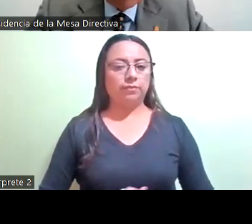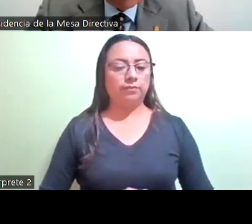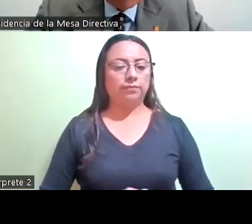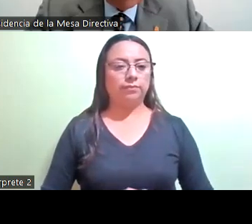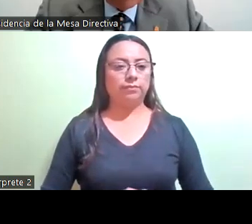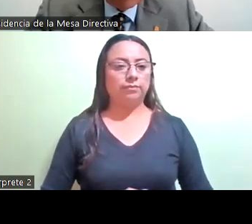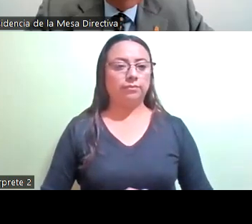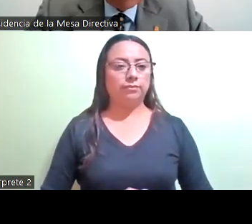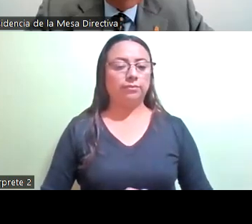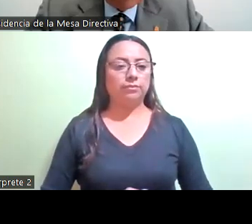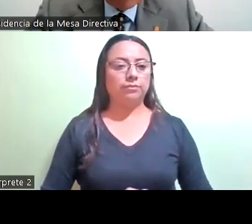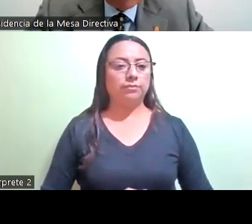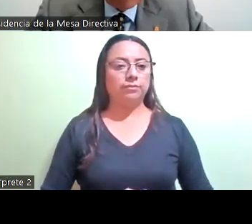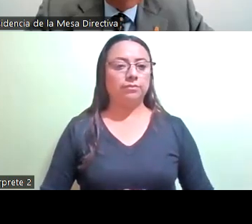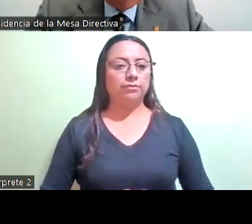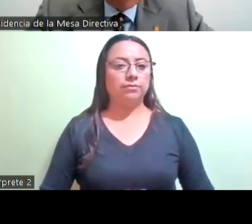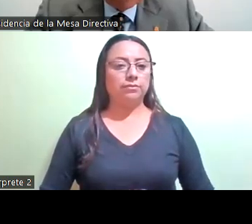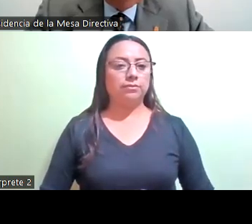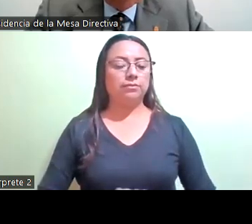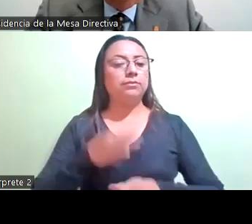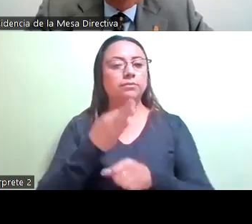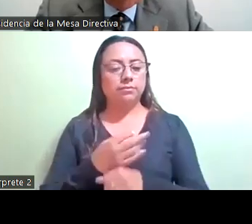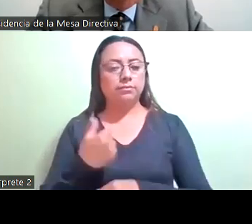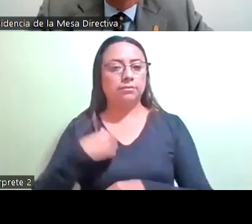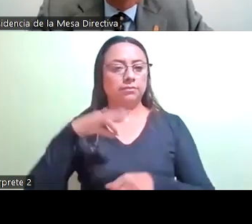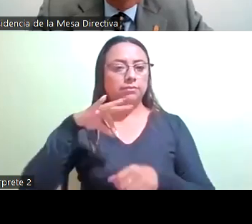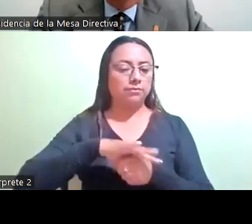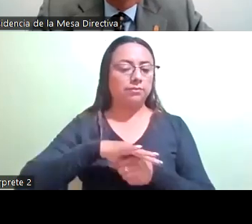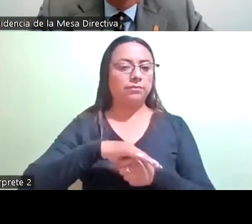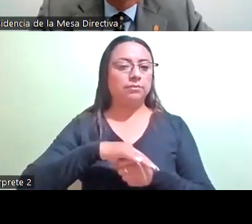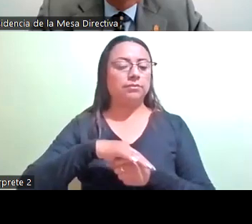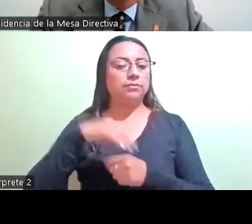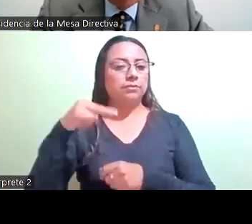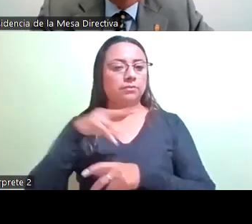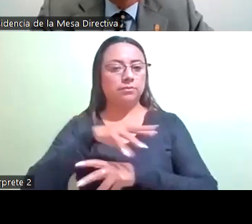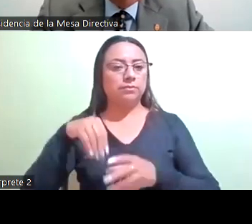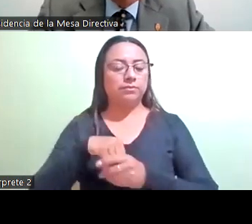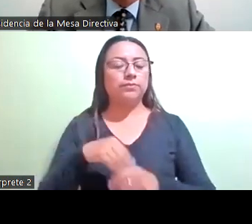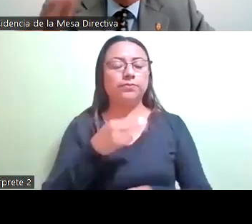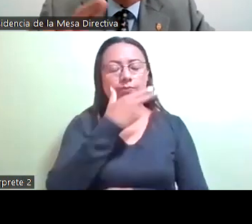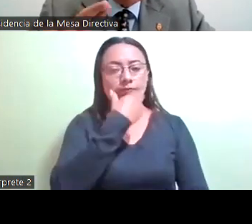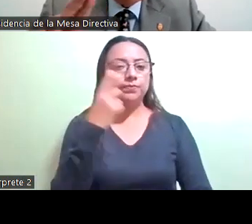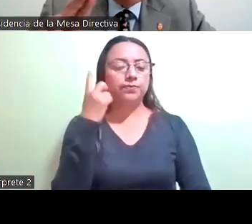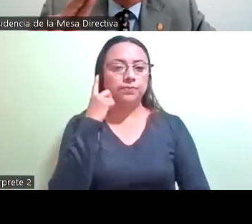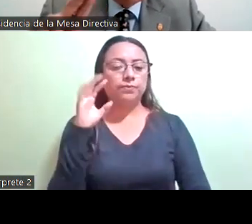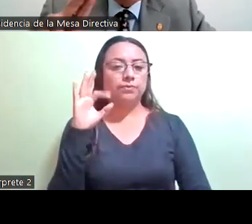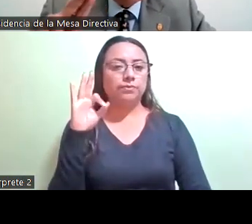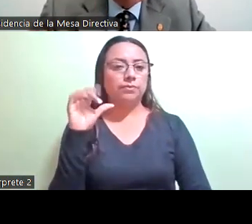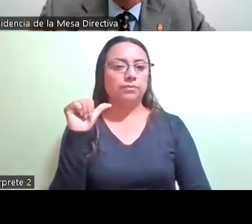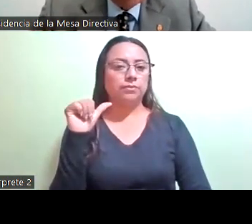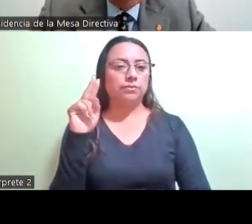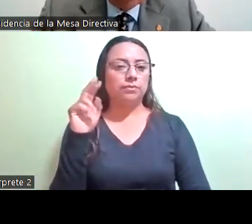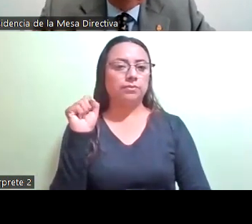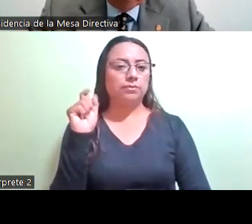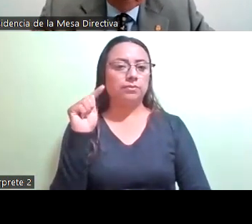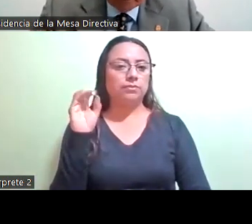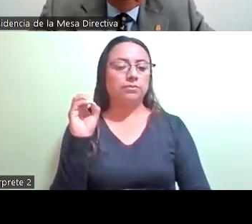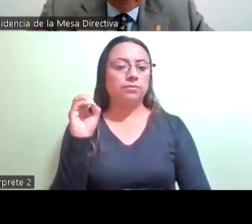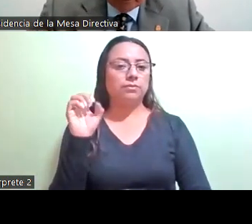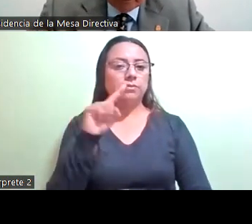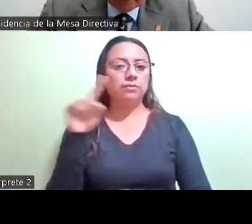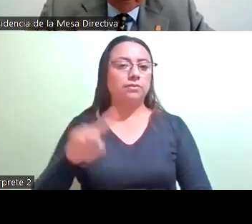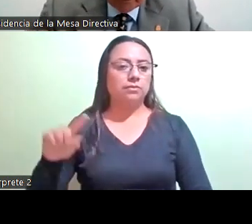Pasaré a tomar la votación nominal. Diputado Fausto Manuel Zamorano Esparza. Zamorano, a favor.